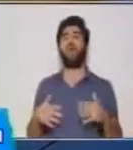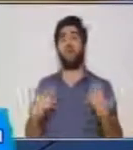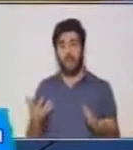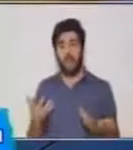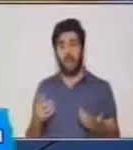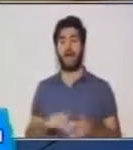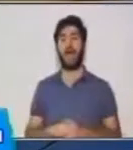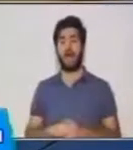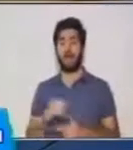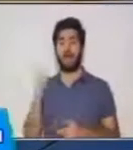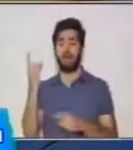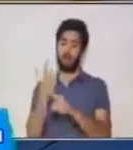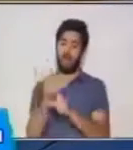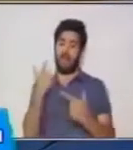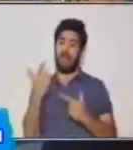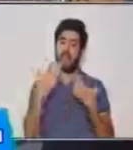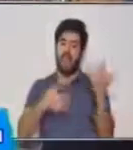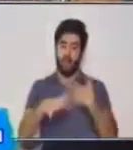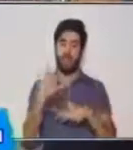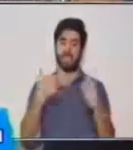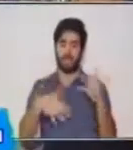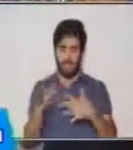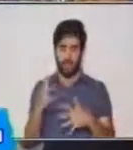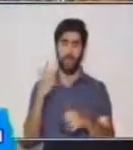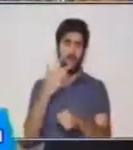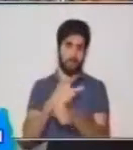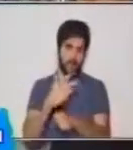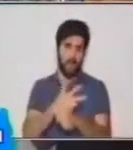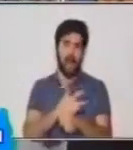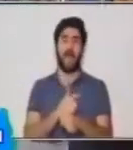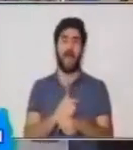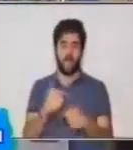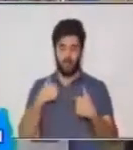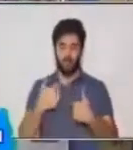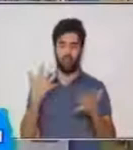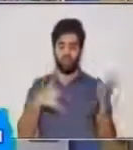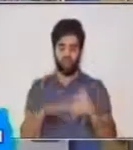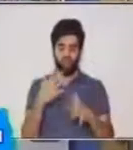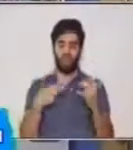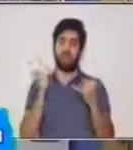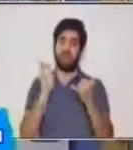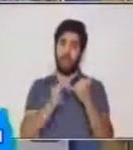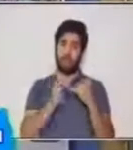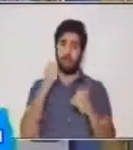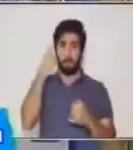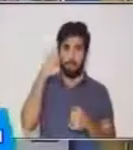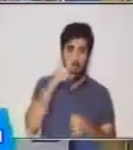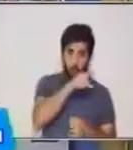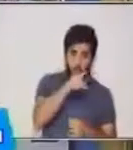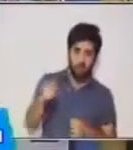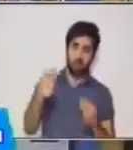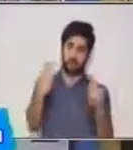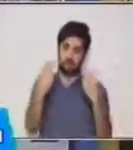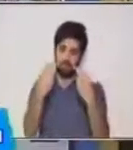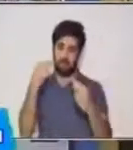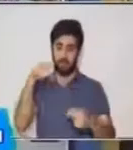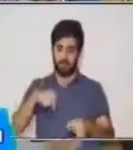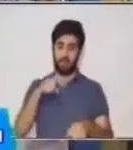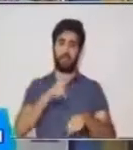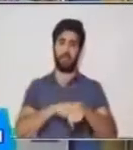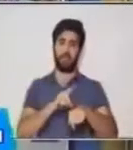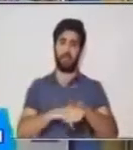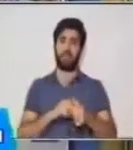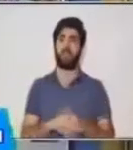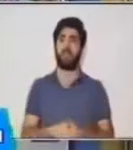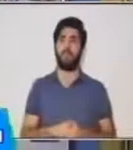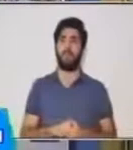está utilizando lengua de señas. Y él por medio de las señas está haciendo la interpretación para todas las personas que nos están observando en este momento.